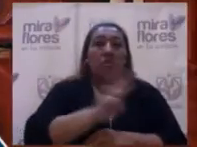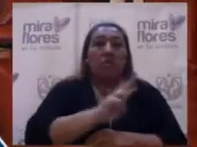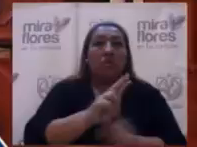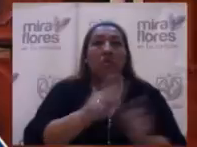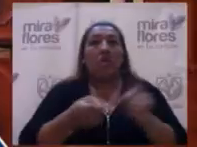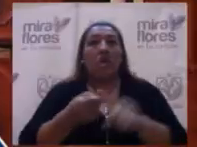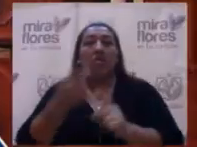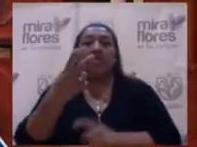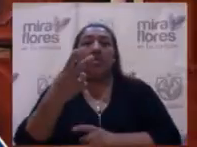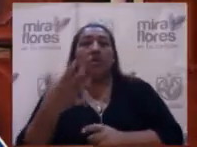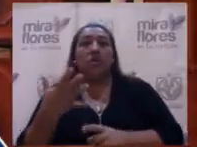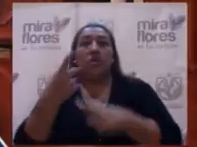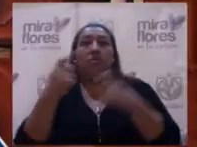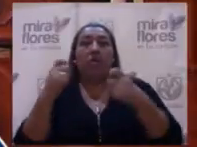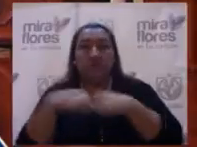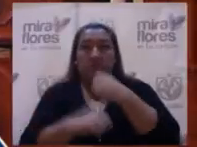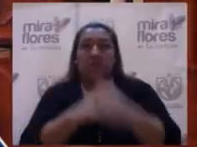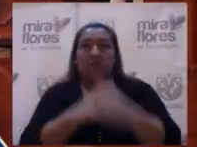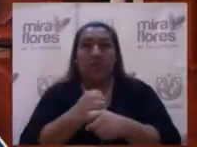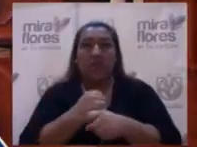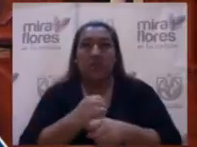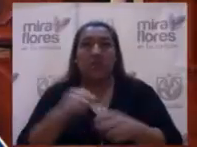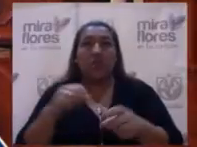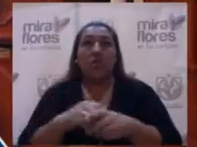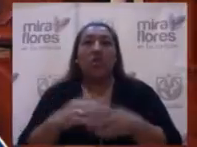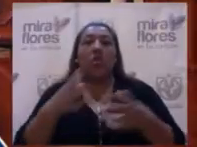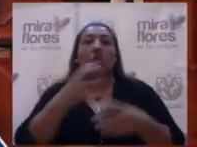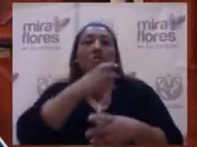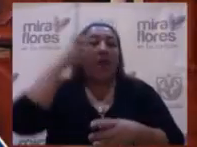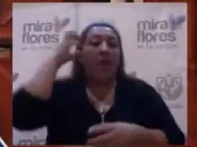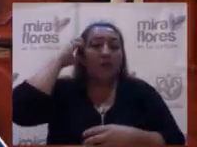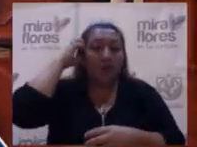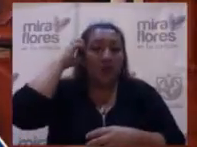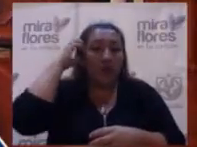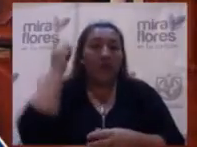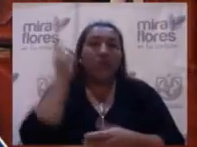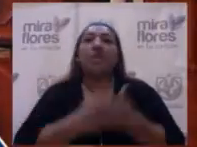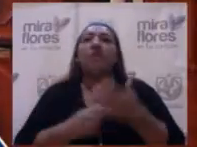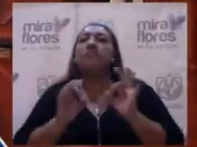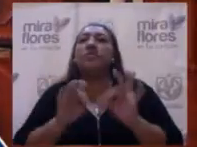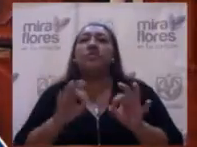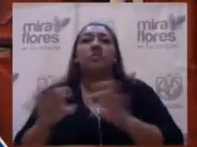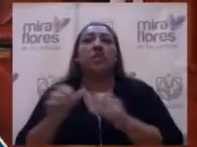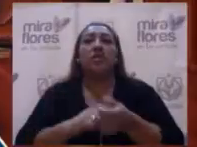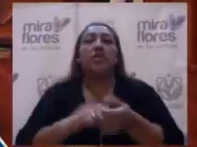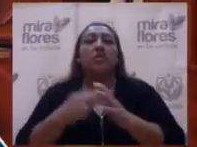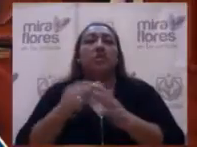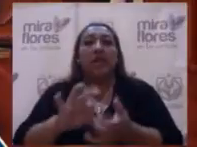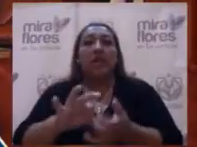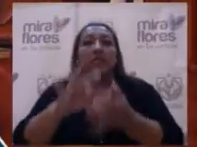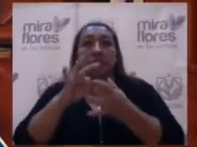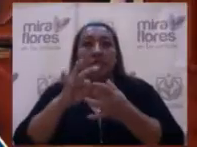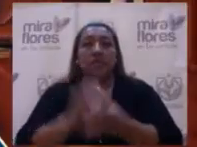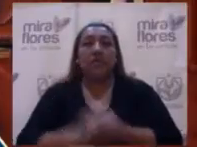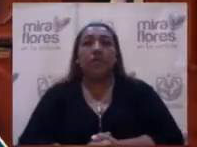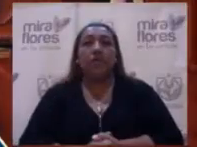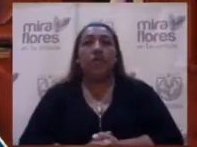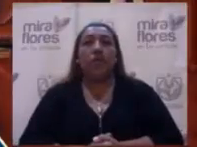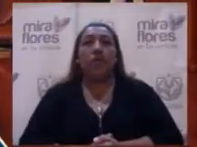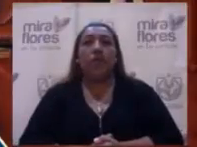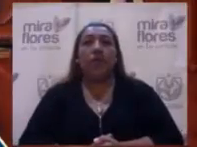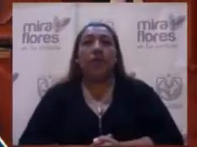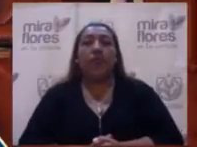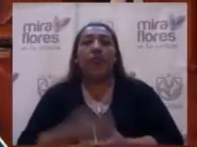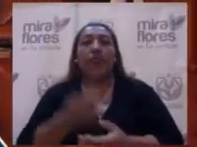al 25 de marzo del presente año en la ciudad de Miraflores, la misma que se realiza de manera desinteresada y sin ninguna contraprestación,